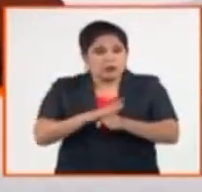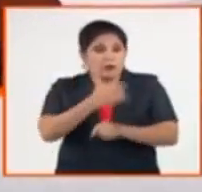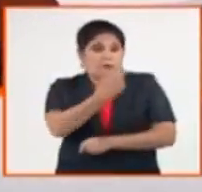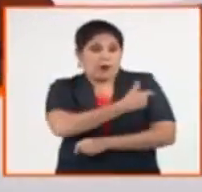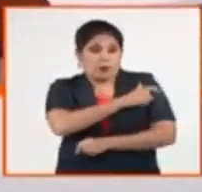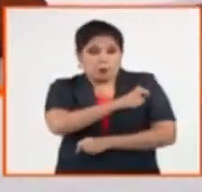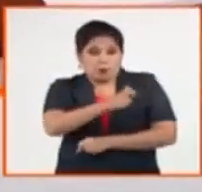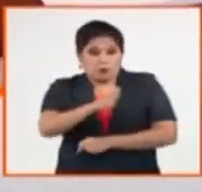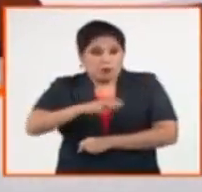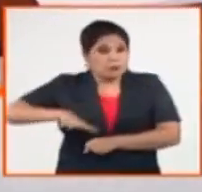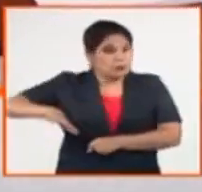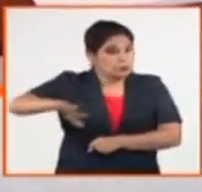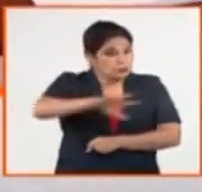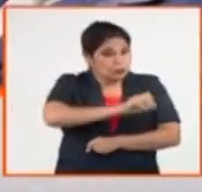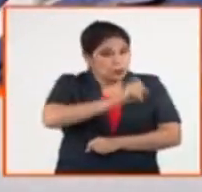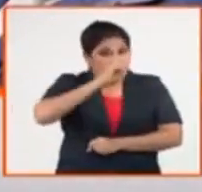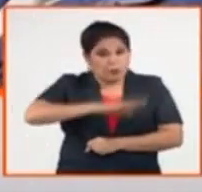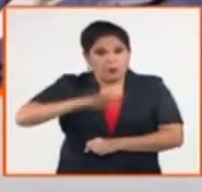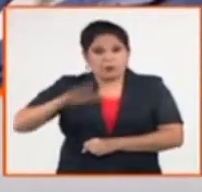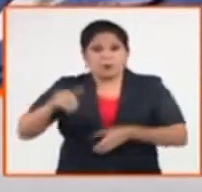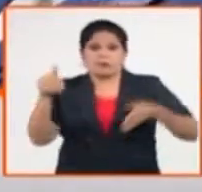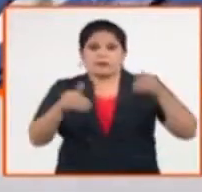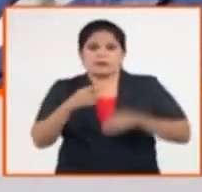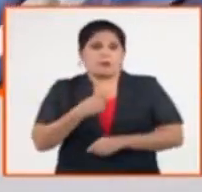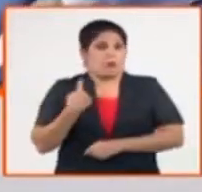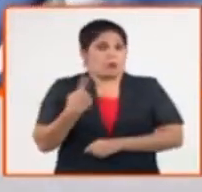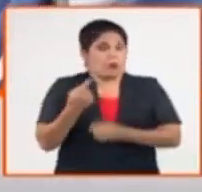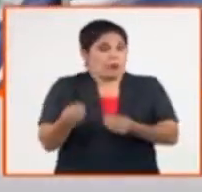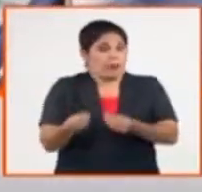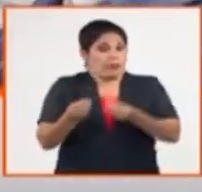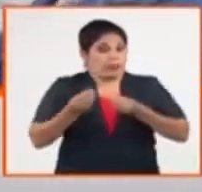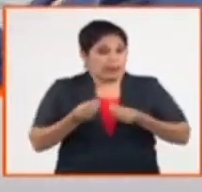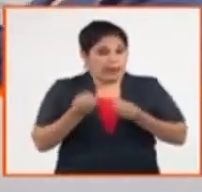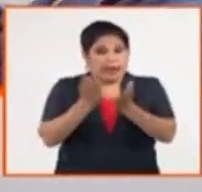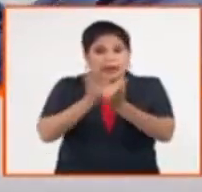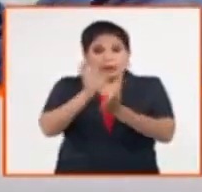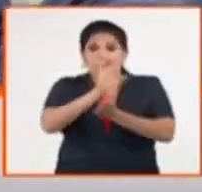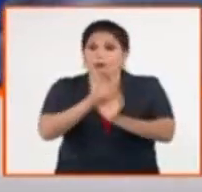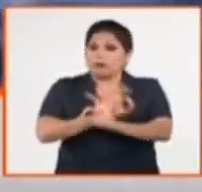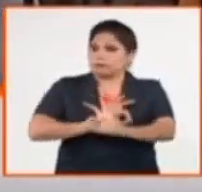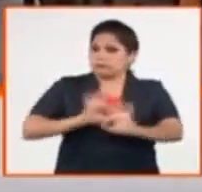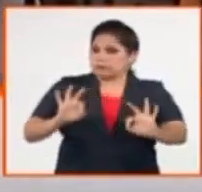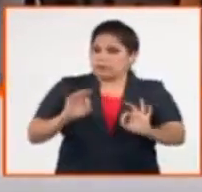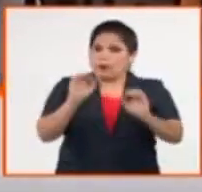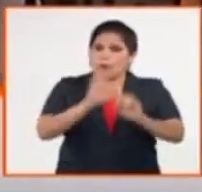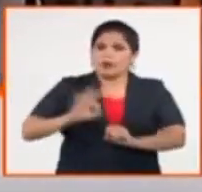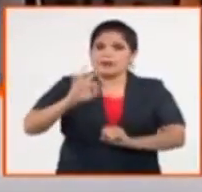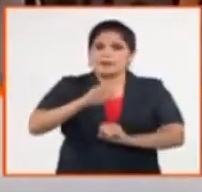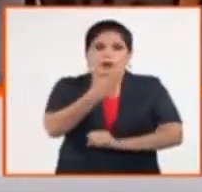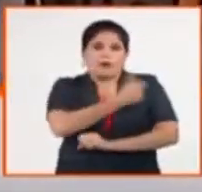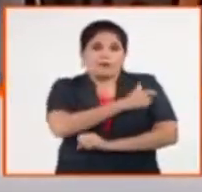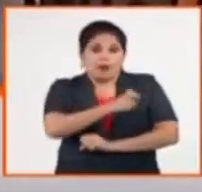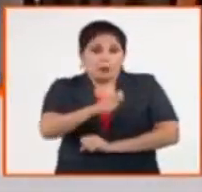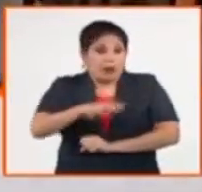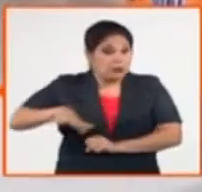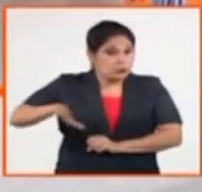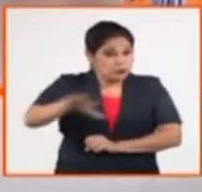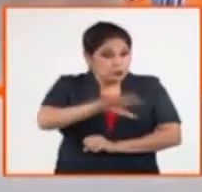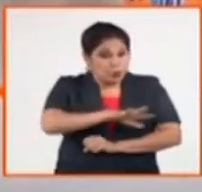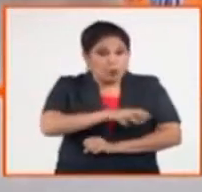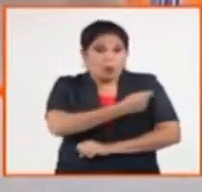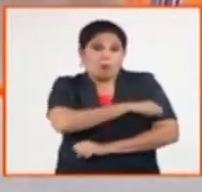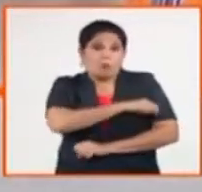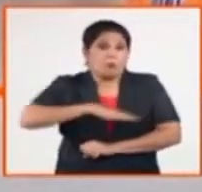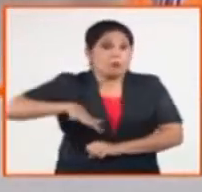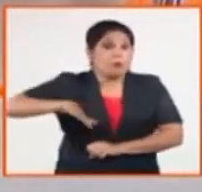vacunación participó con nosotros brindándonos los centros educacionales para poder organizar la vacunación incluso de la población